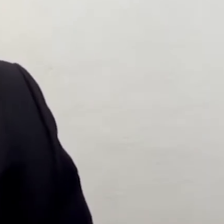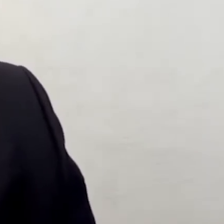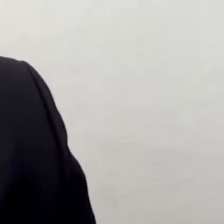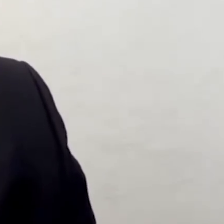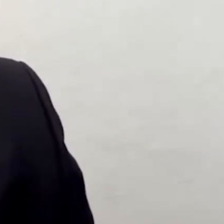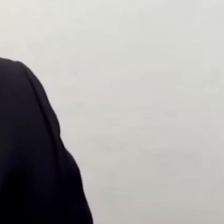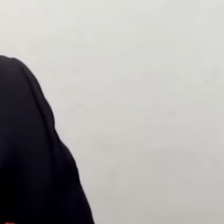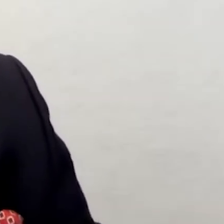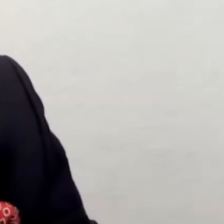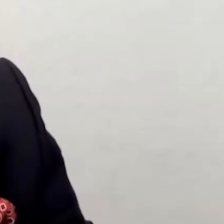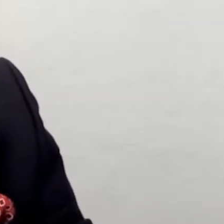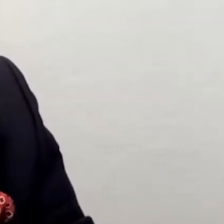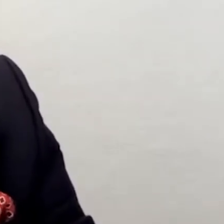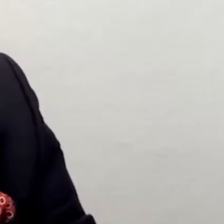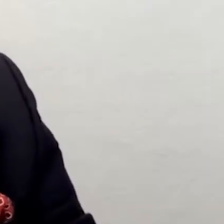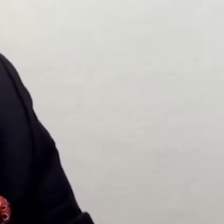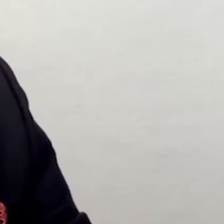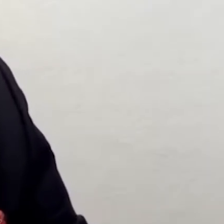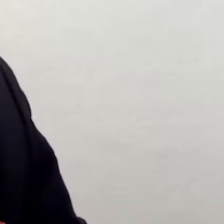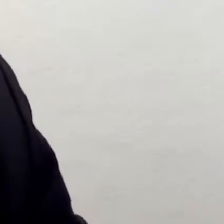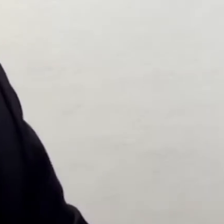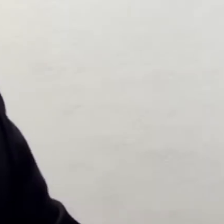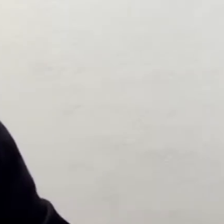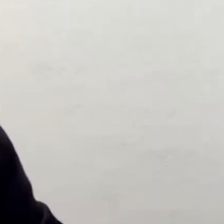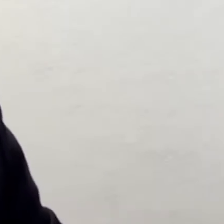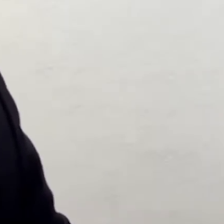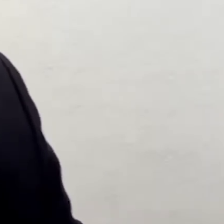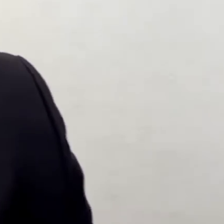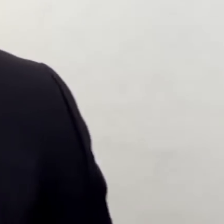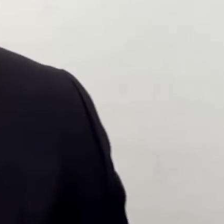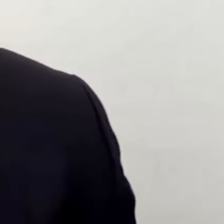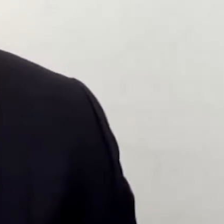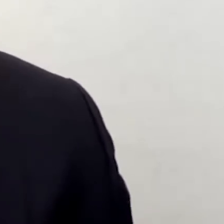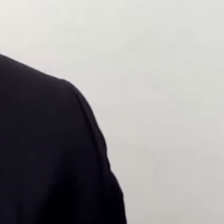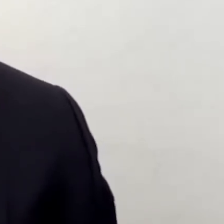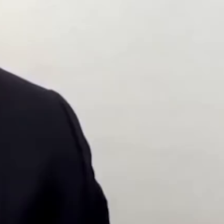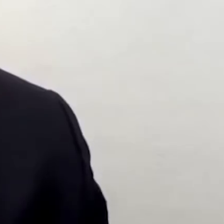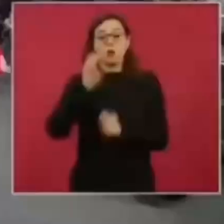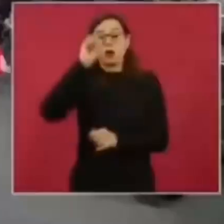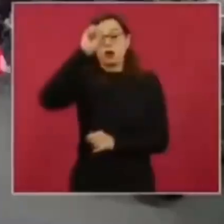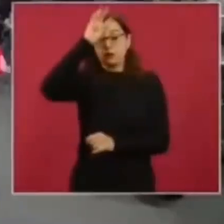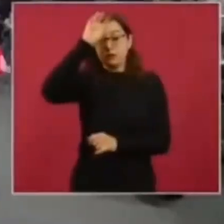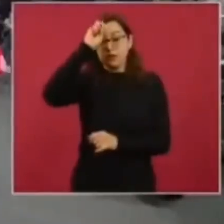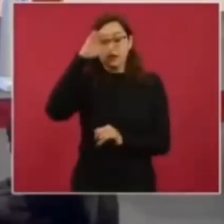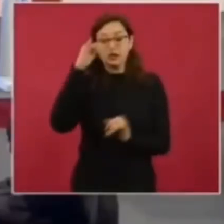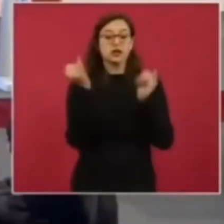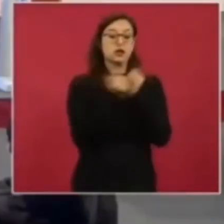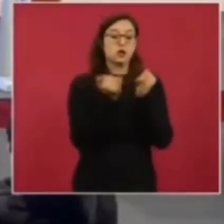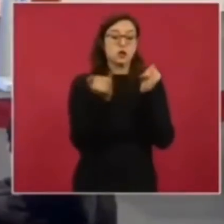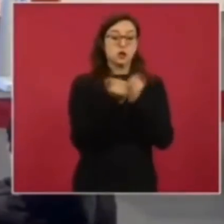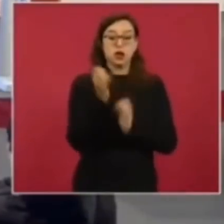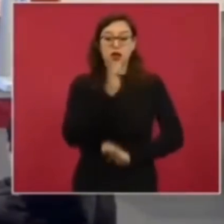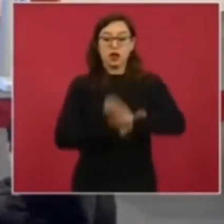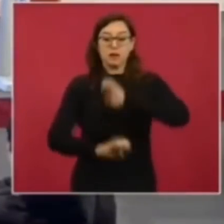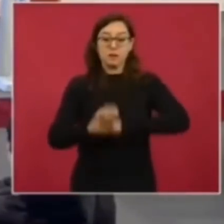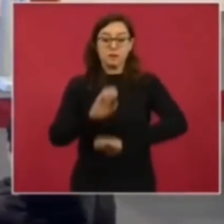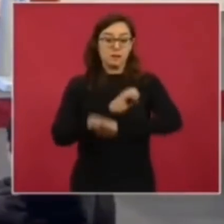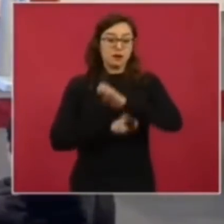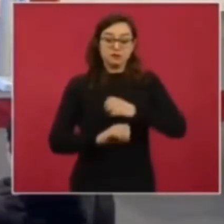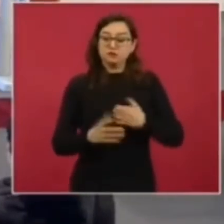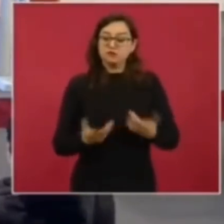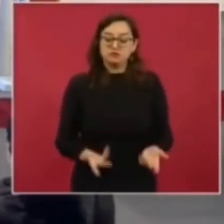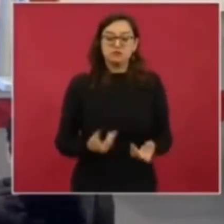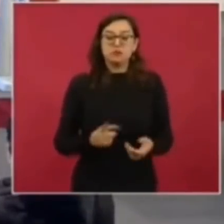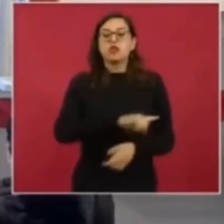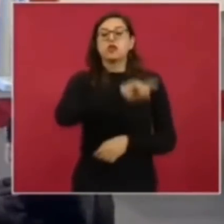sienten nostalgia por los sexenios neoliberales, vean y escuchen. Y esa política la